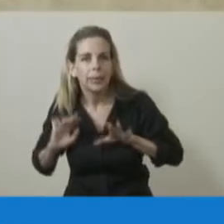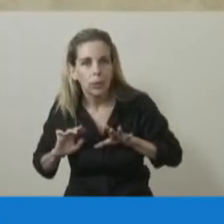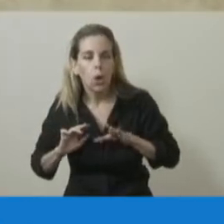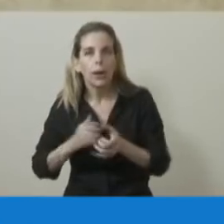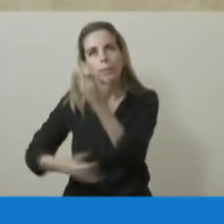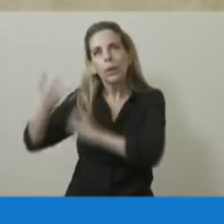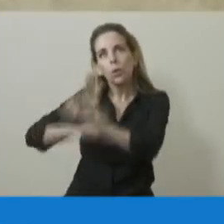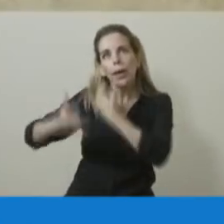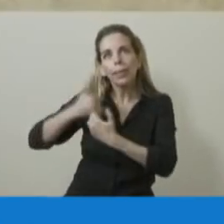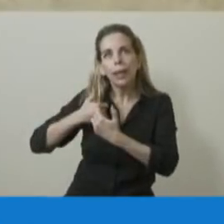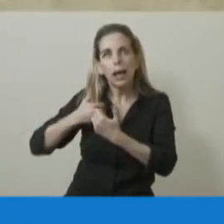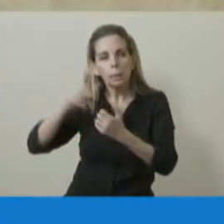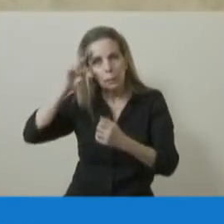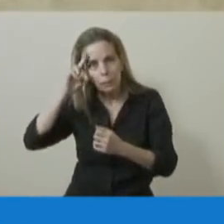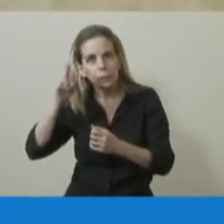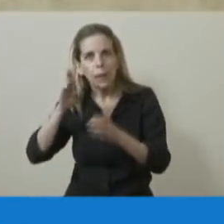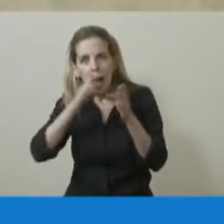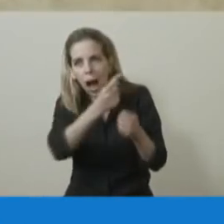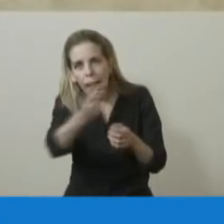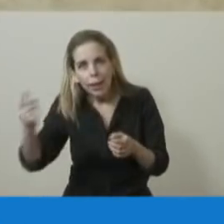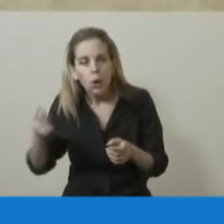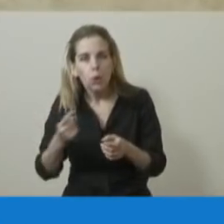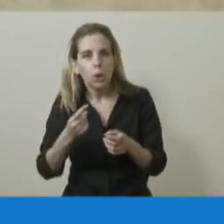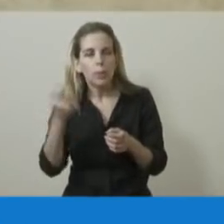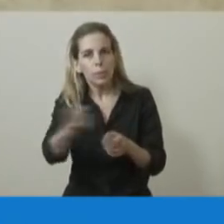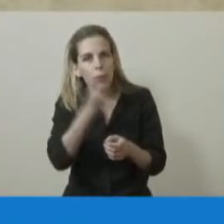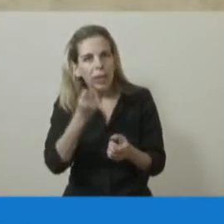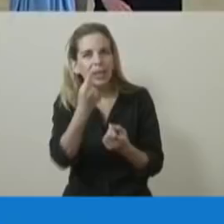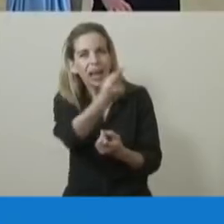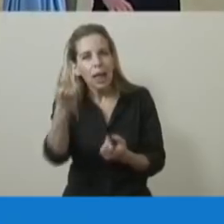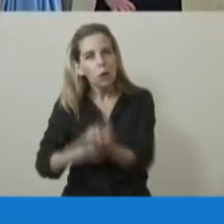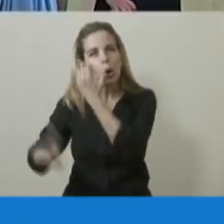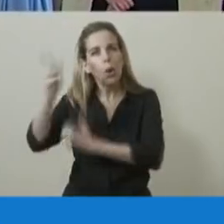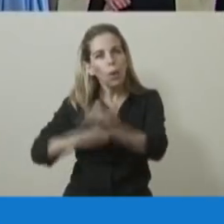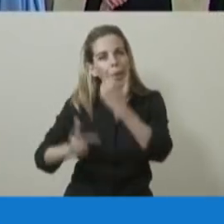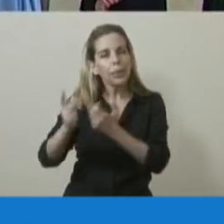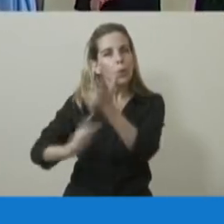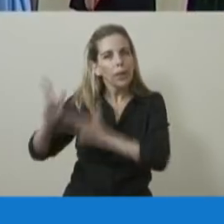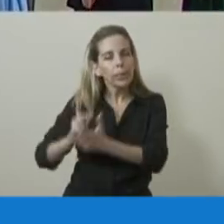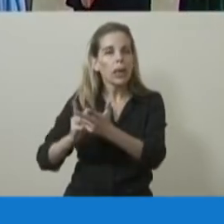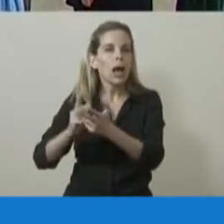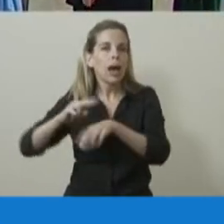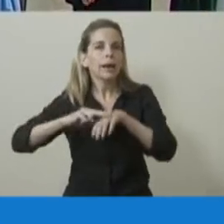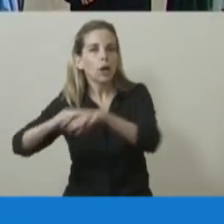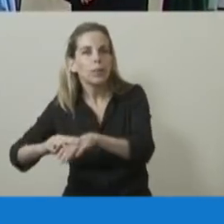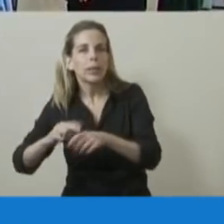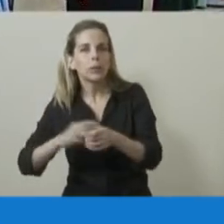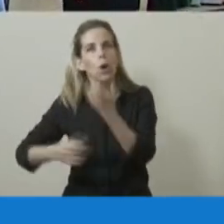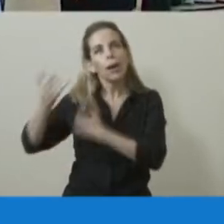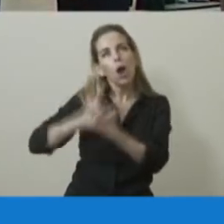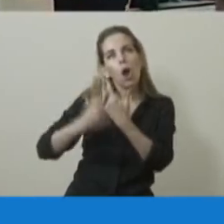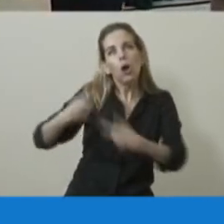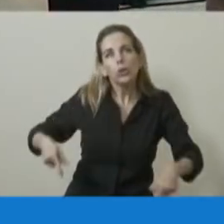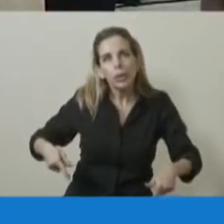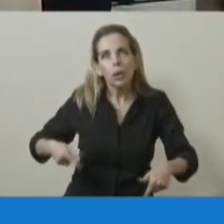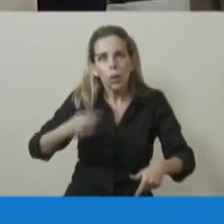me fortalece y me permite alcanzar un mejor criterio. Pero la verdad a veces pienso, ¿por qué